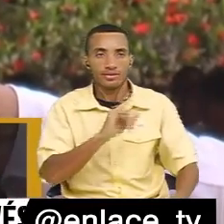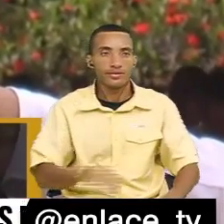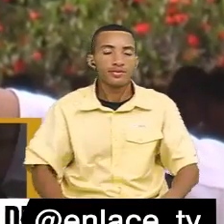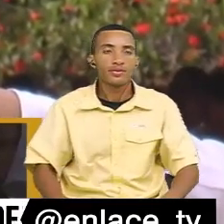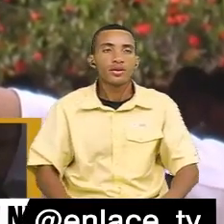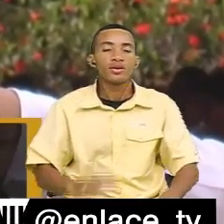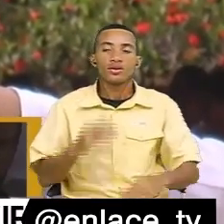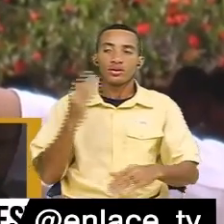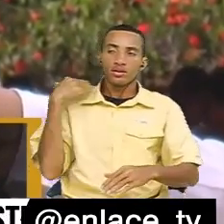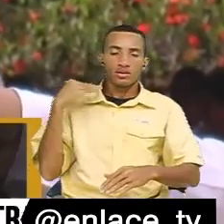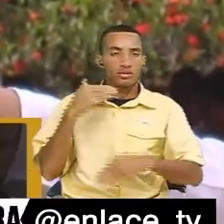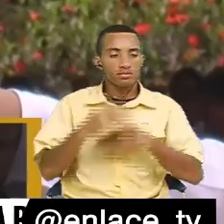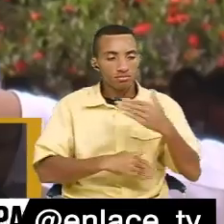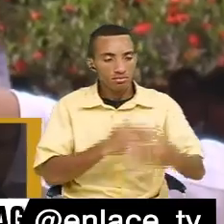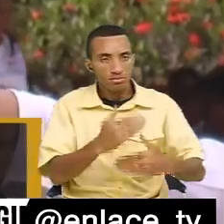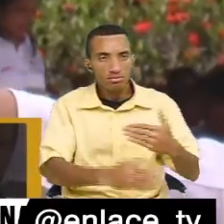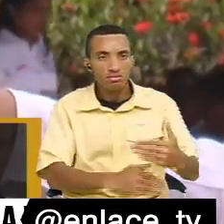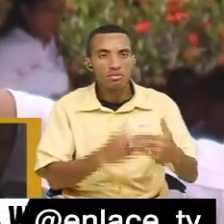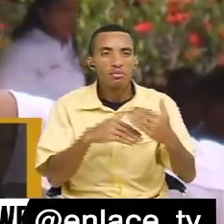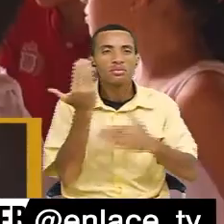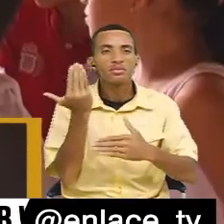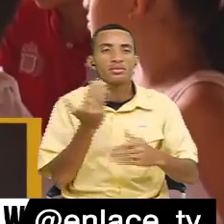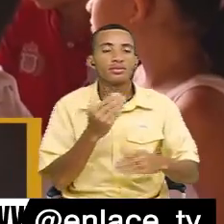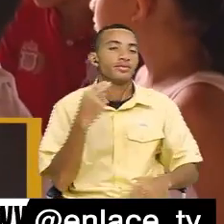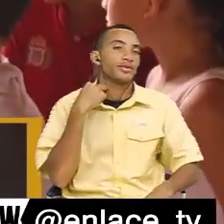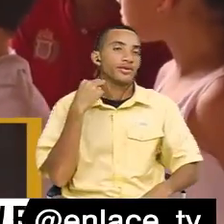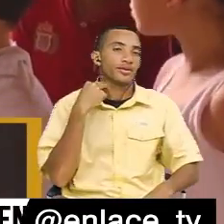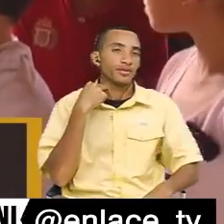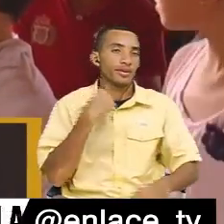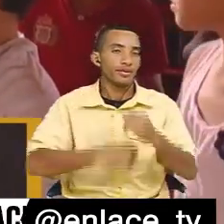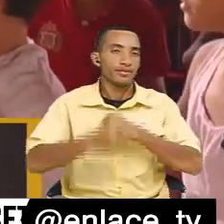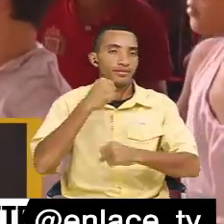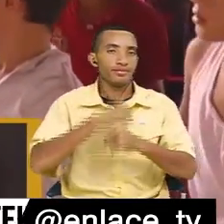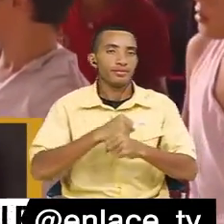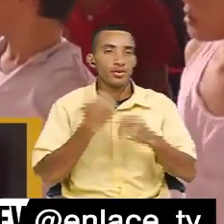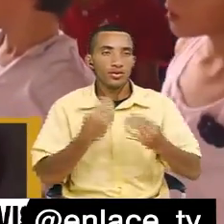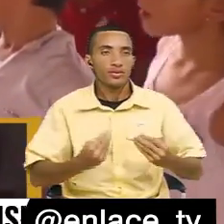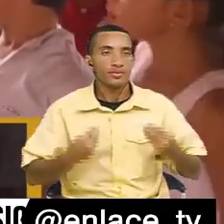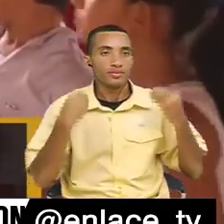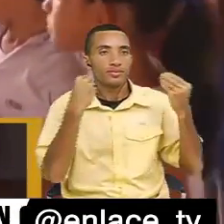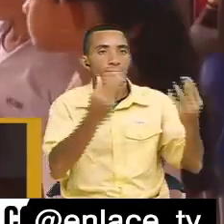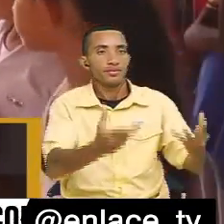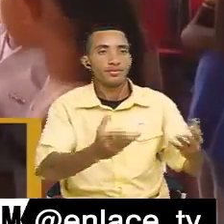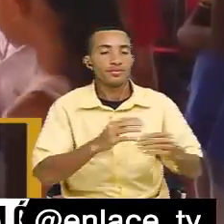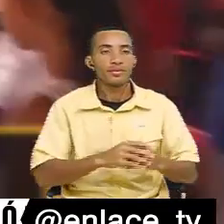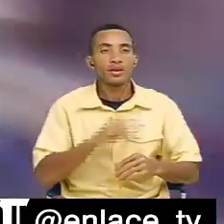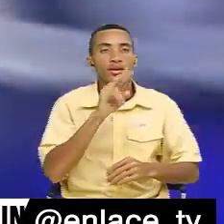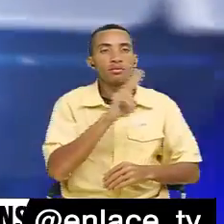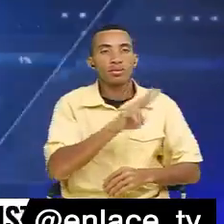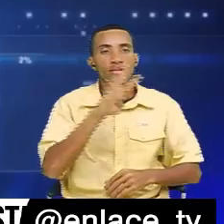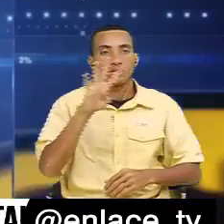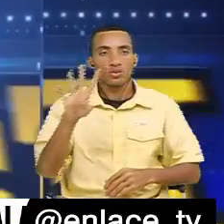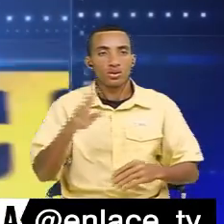noviembre del año anterior y hoy se nos hace entrega de 24 instrumentos